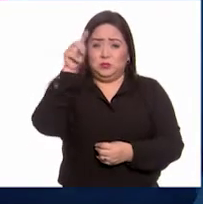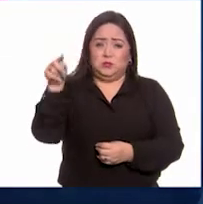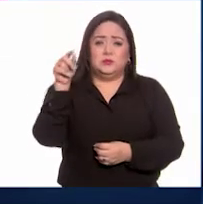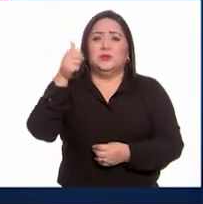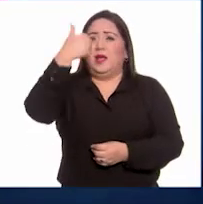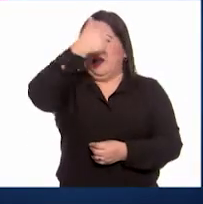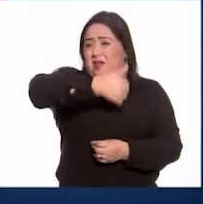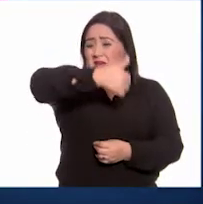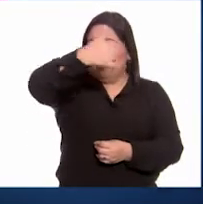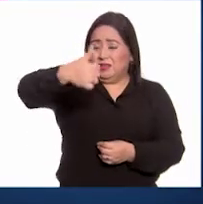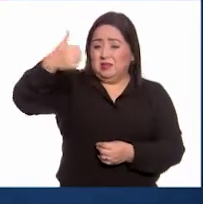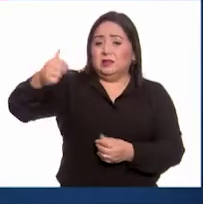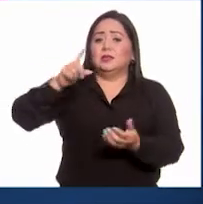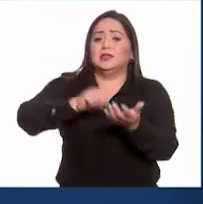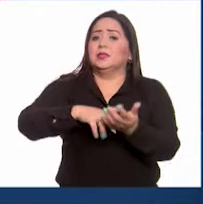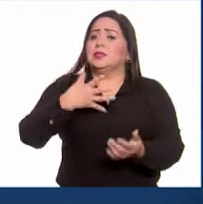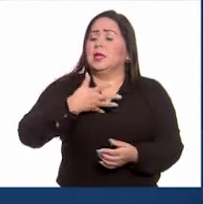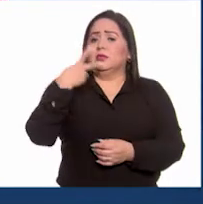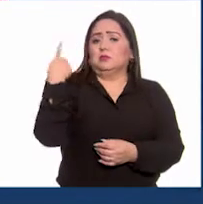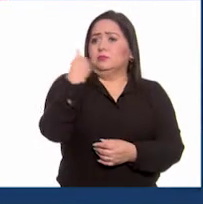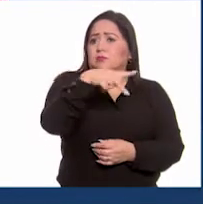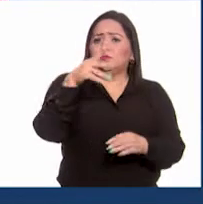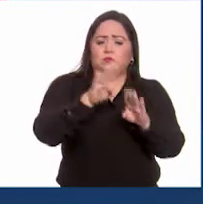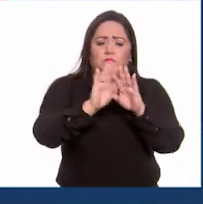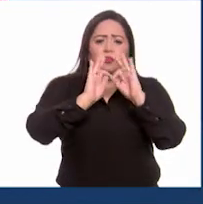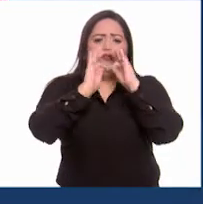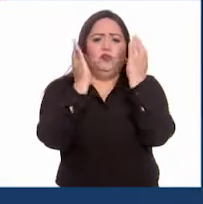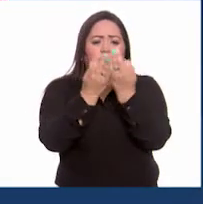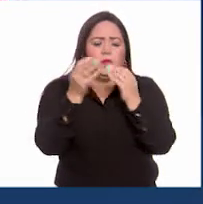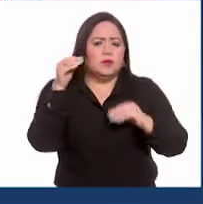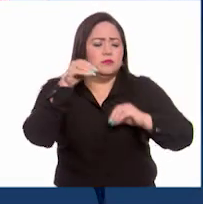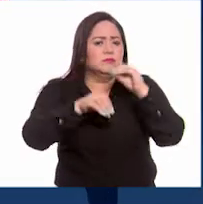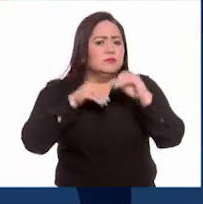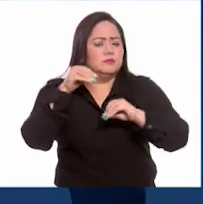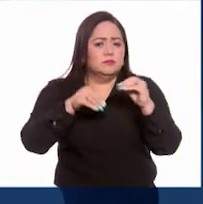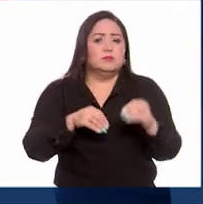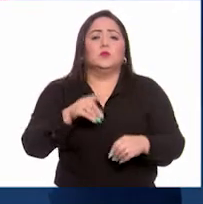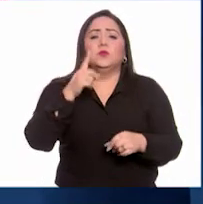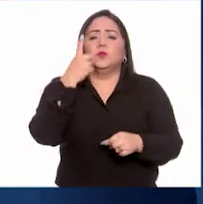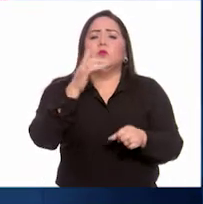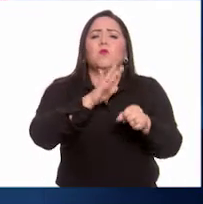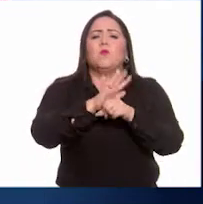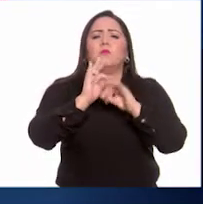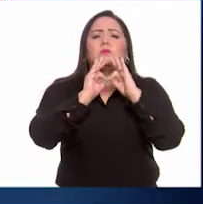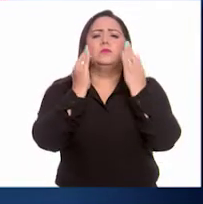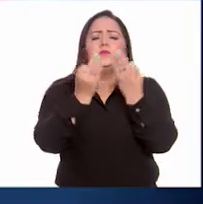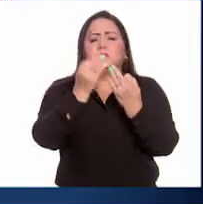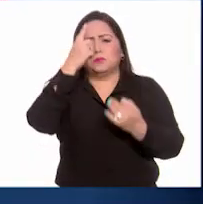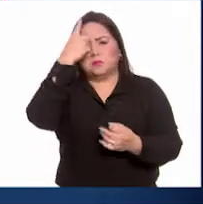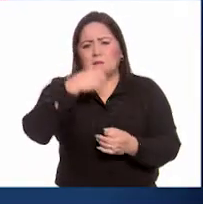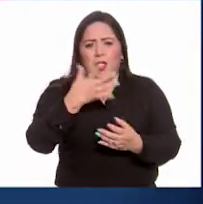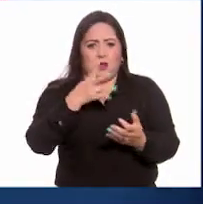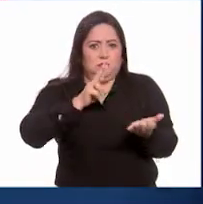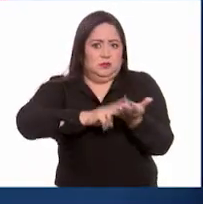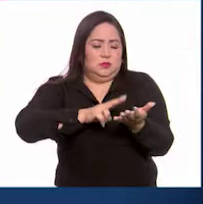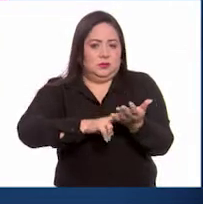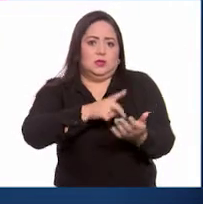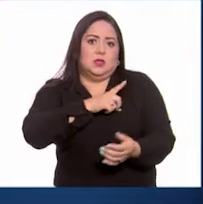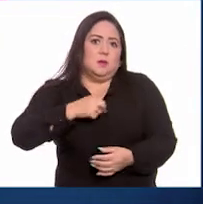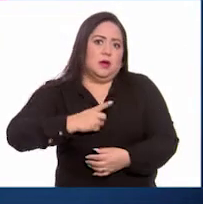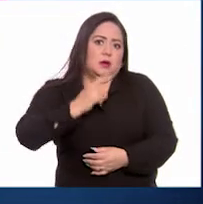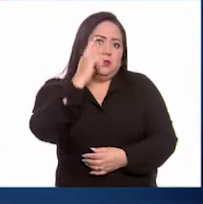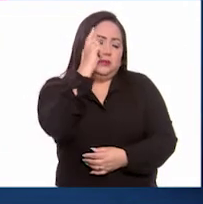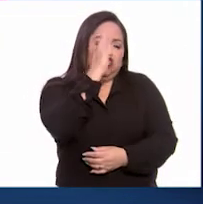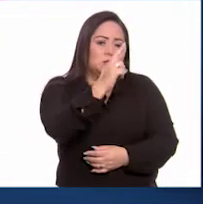cada uno de ellos tiene sus propias formas de realizarla. Una de las formas que tenemos para valorarla y